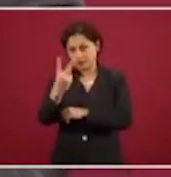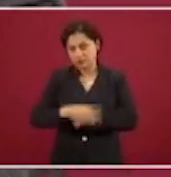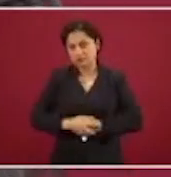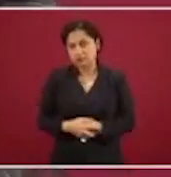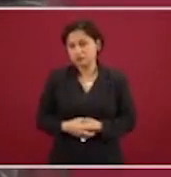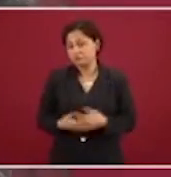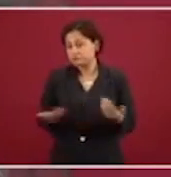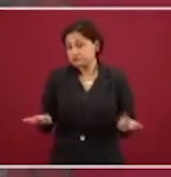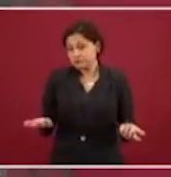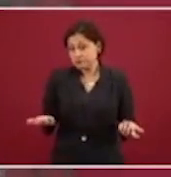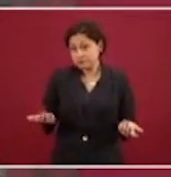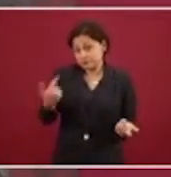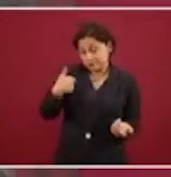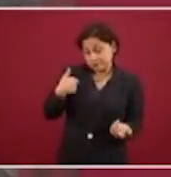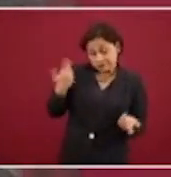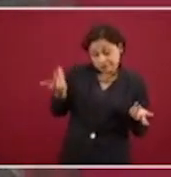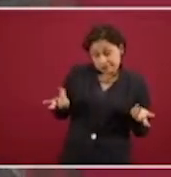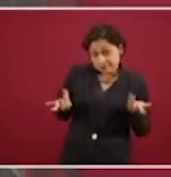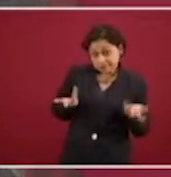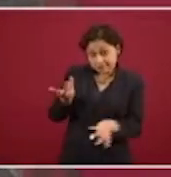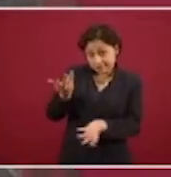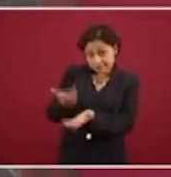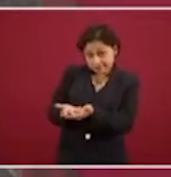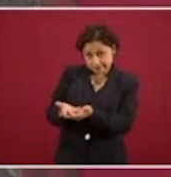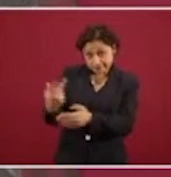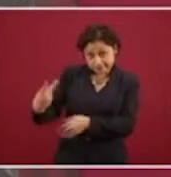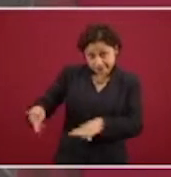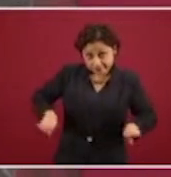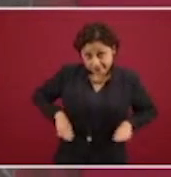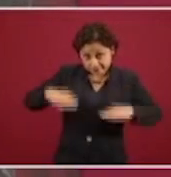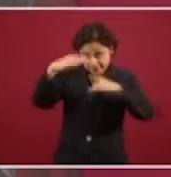a los conservadores? Con todo respeto,